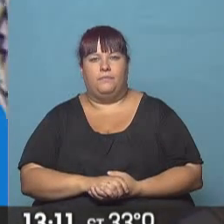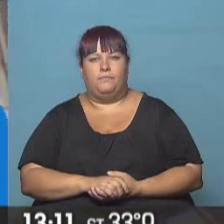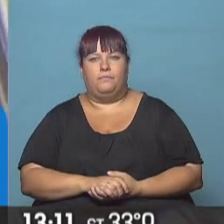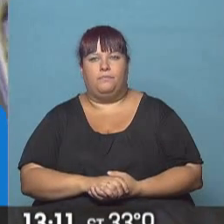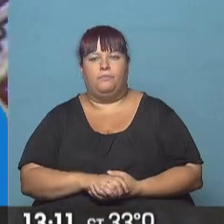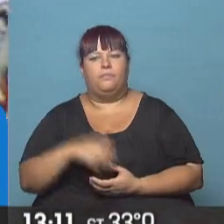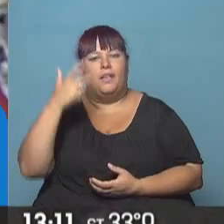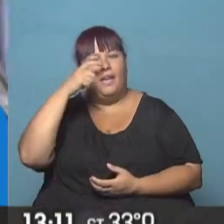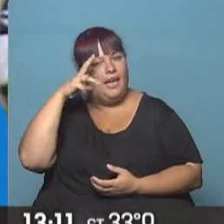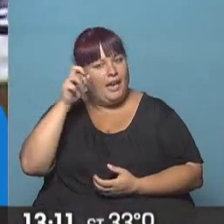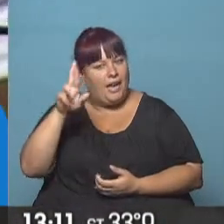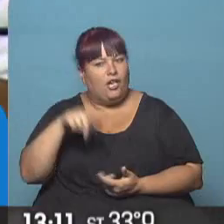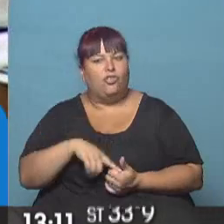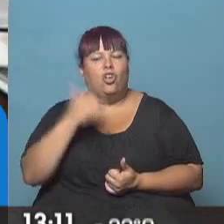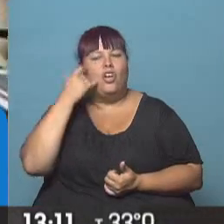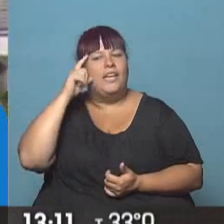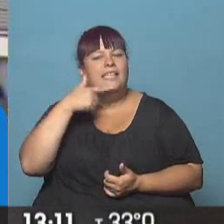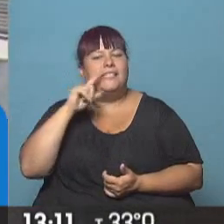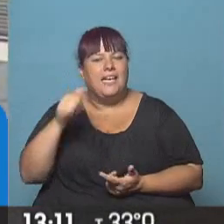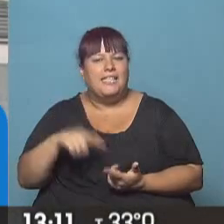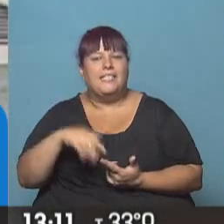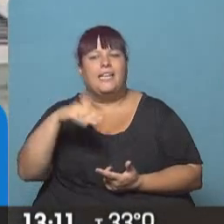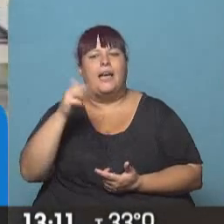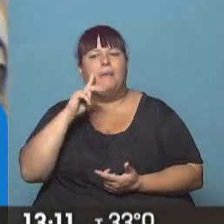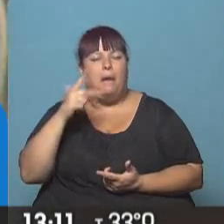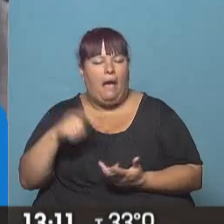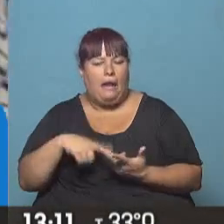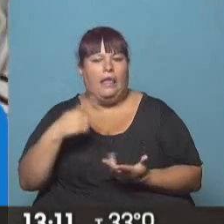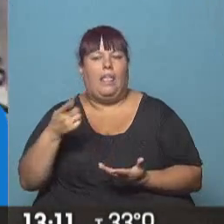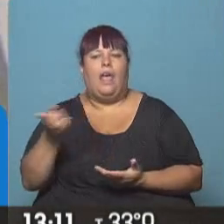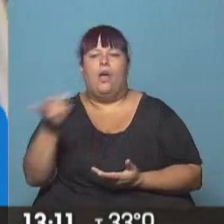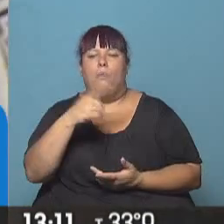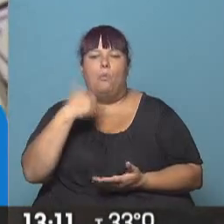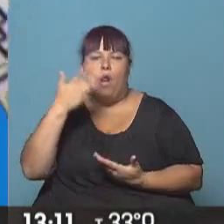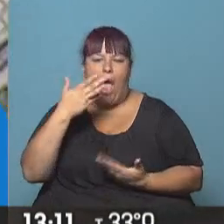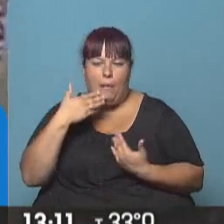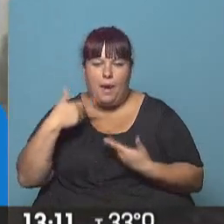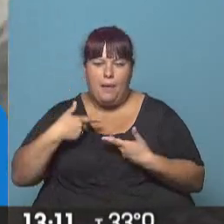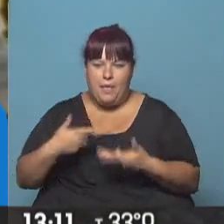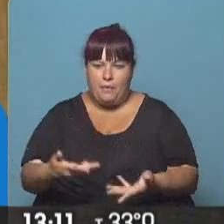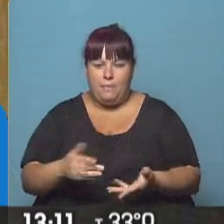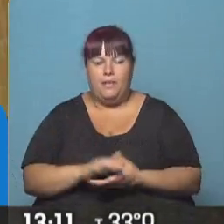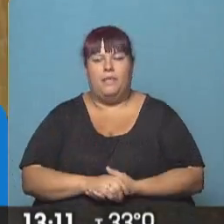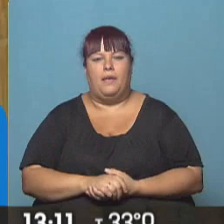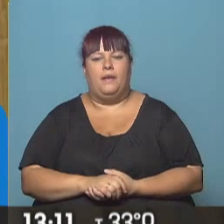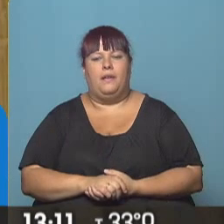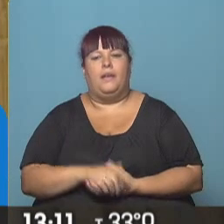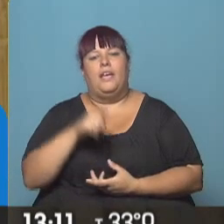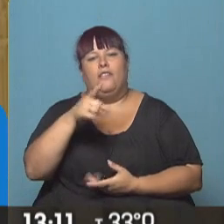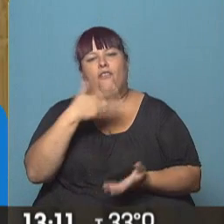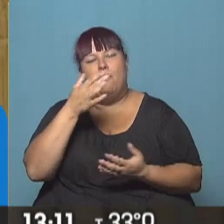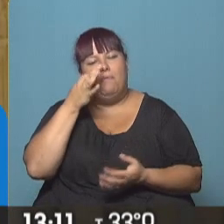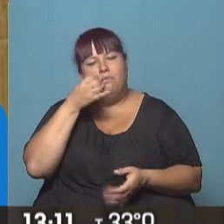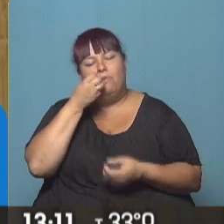Señor Héctor, Señora Jessica, Señora María Luzmila, por sus palabras de bienvenida y su